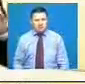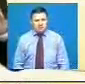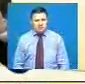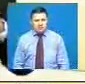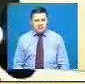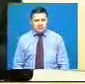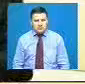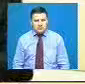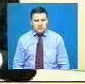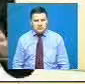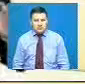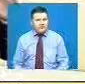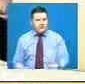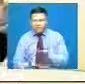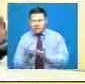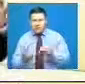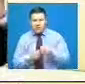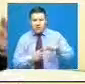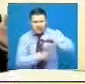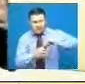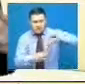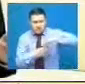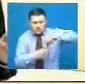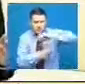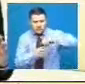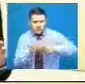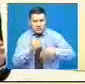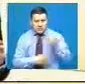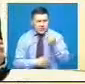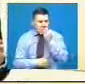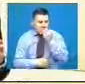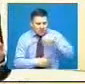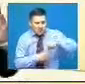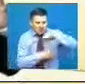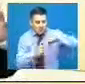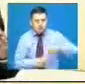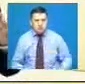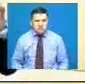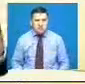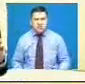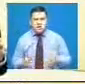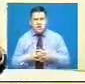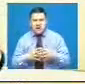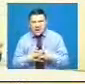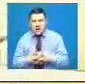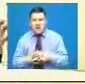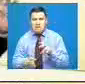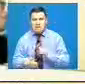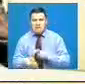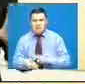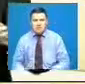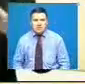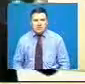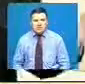ellas relacionadas con una inflación de alimentos de comienzos de año, precio del arroz, precio de la papa,